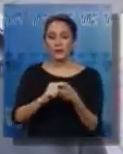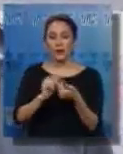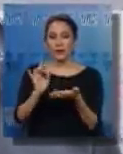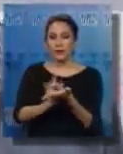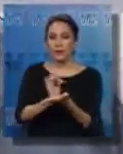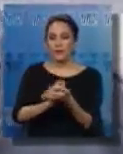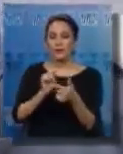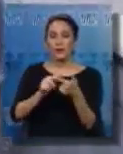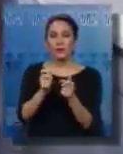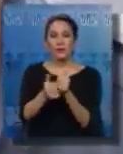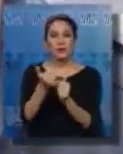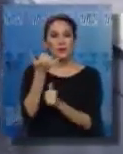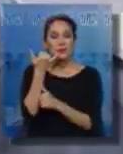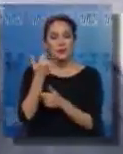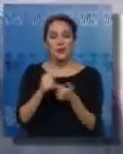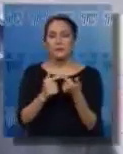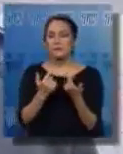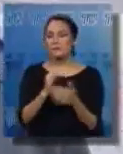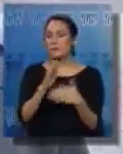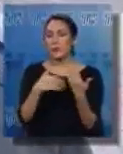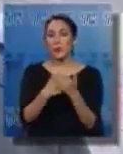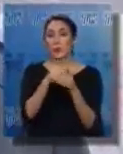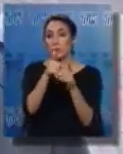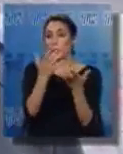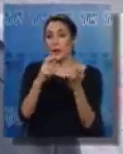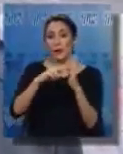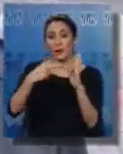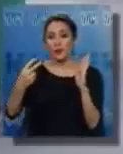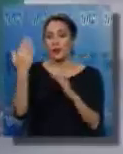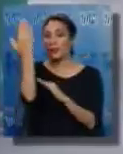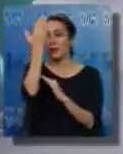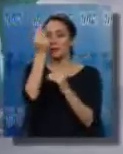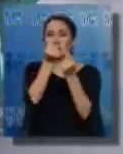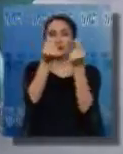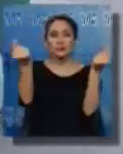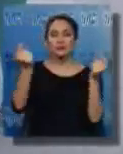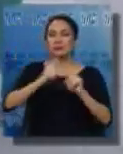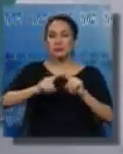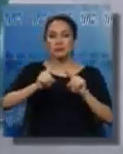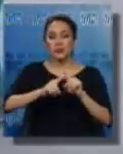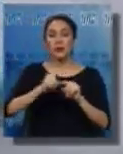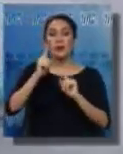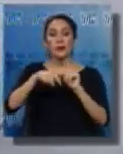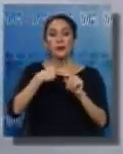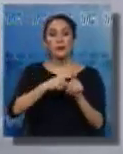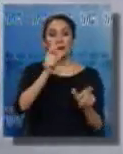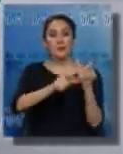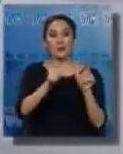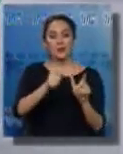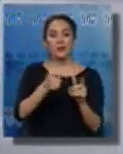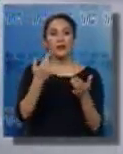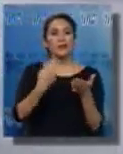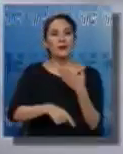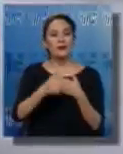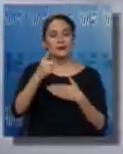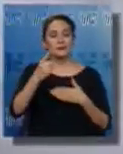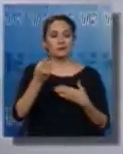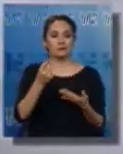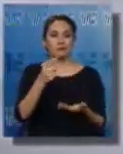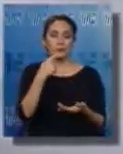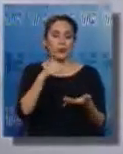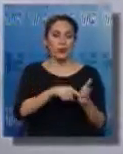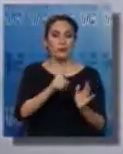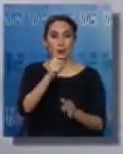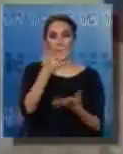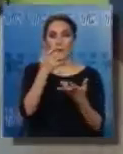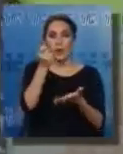tablets, teléfonos celulares, prácticamente todo lo que es tecnología, televisores, etcétera. Algunos comerciantes de Tulcán ofertan la canasta transfronteriza en el